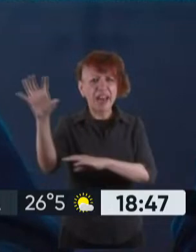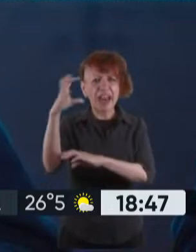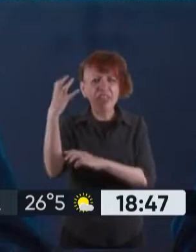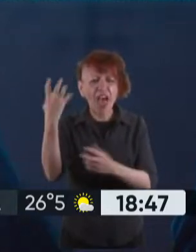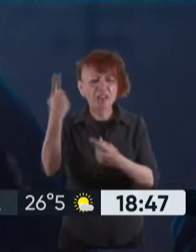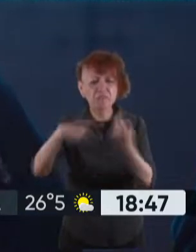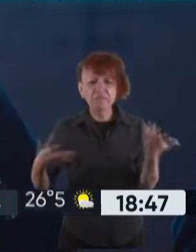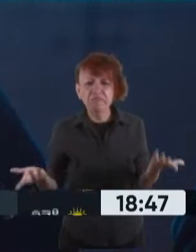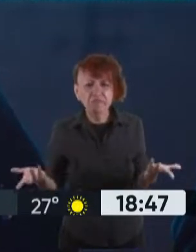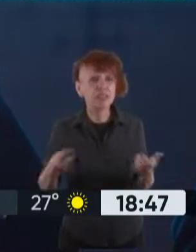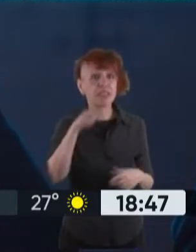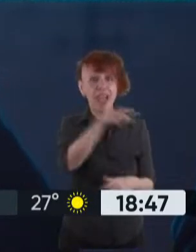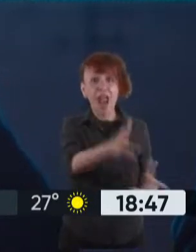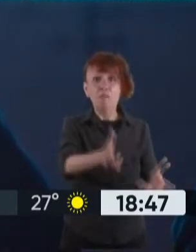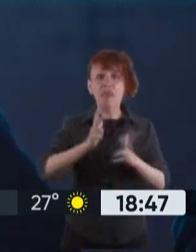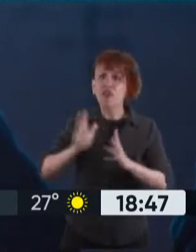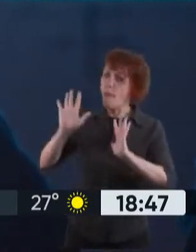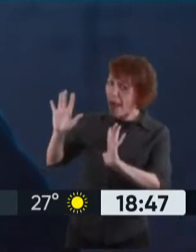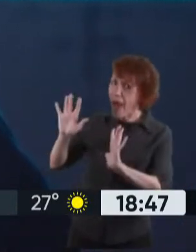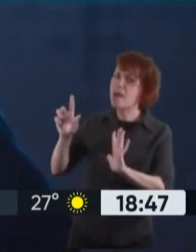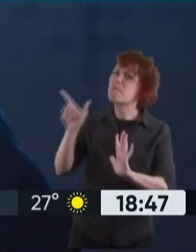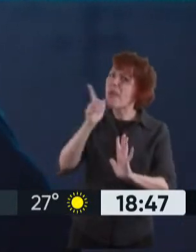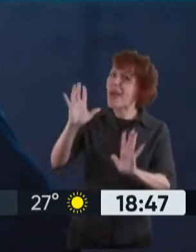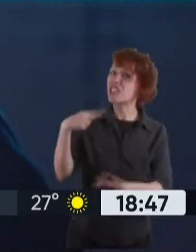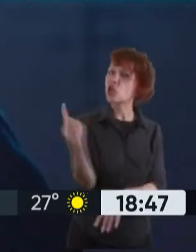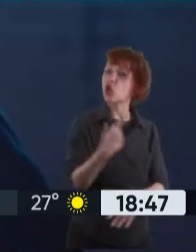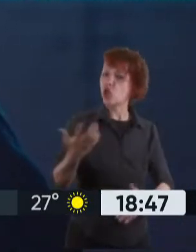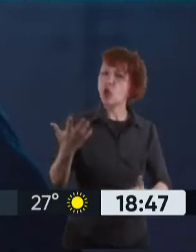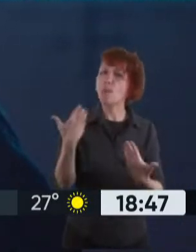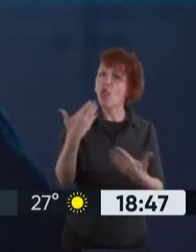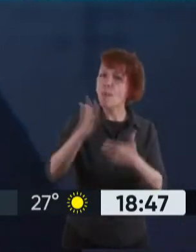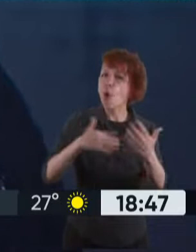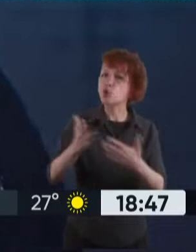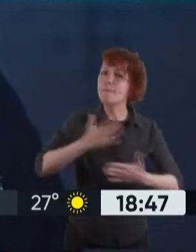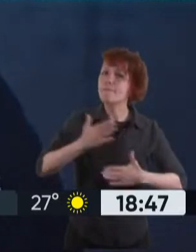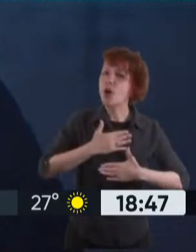Y Cacho me dijo, pero yo creo que lo podemos hacer eso en el INVAP.